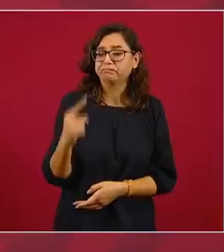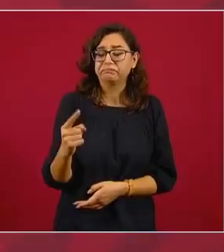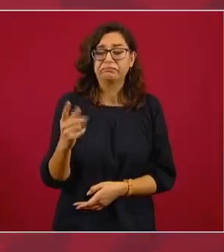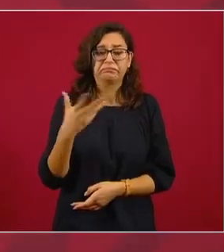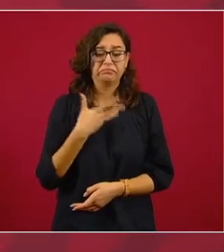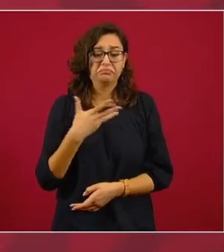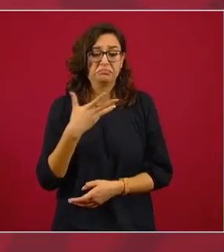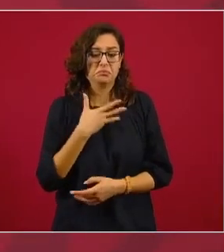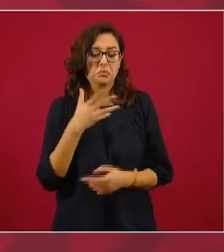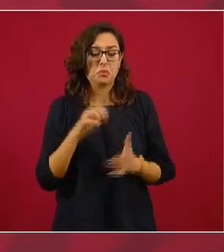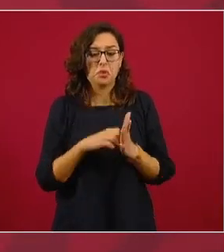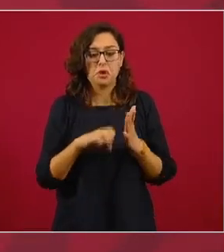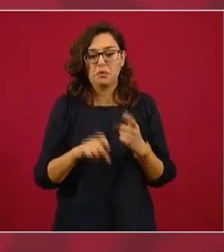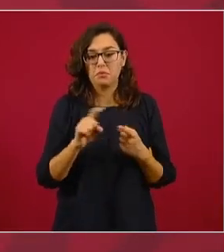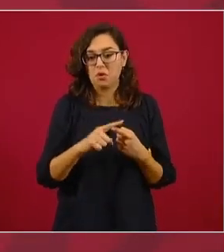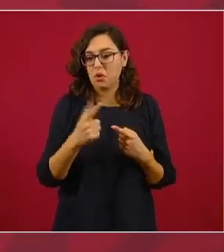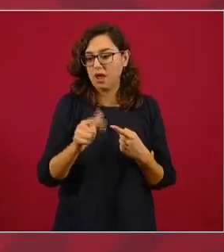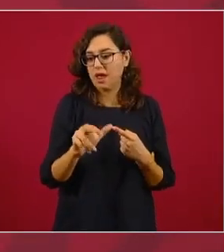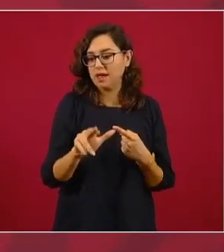García Luna,